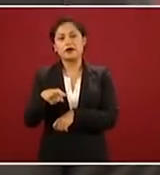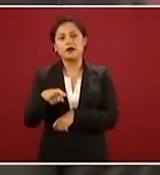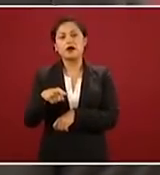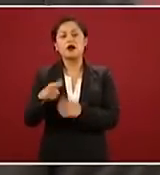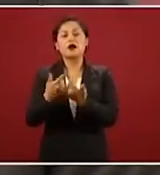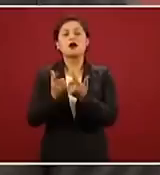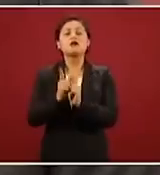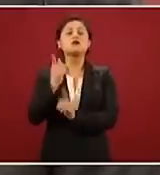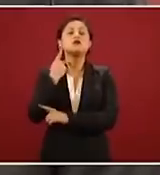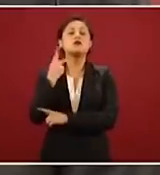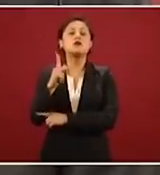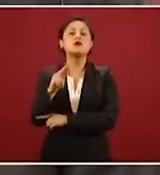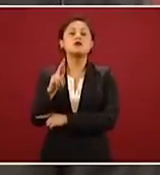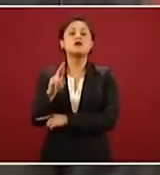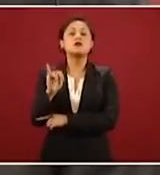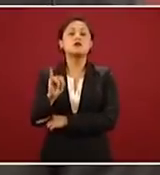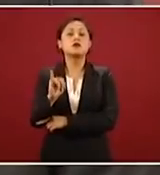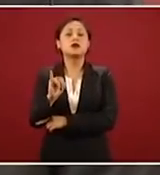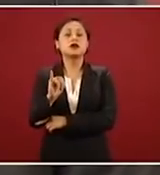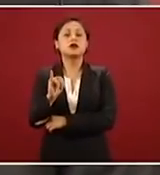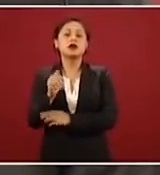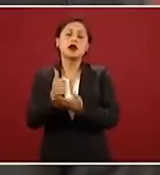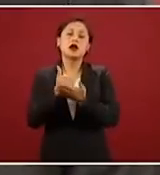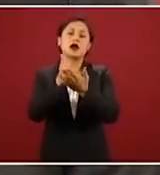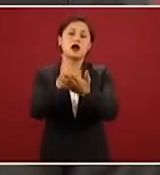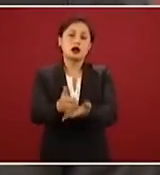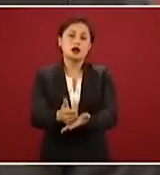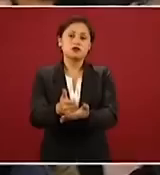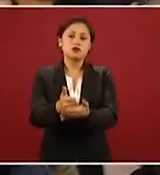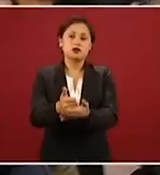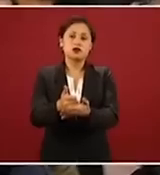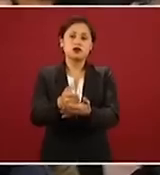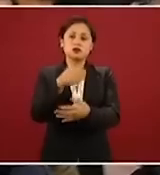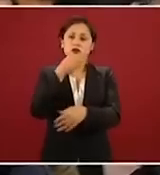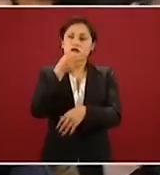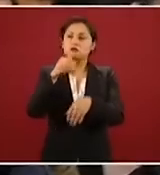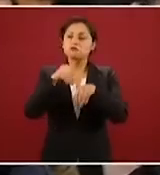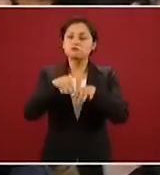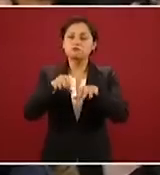es un tema.